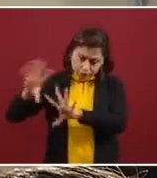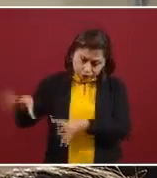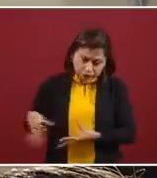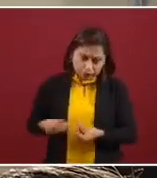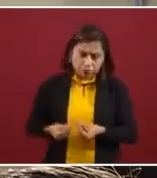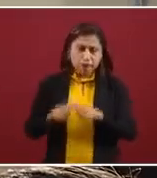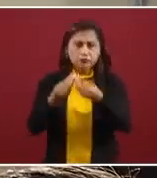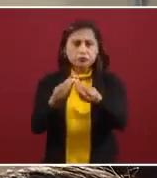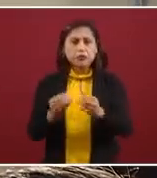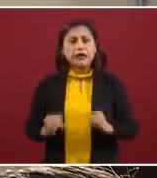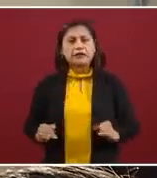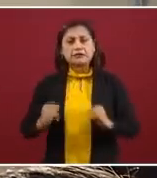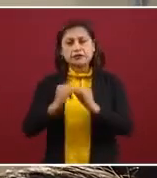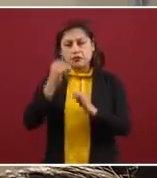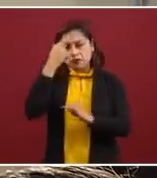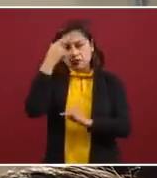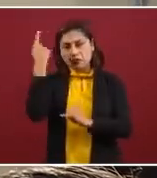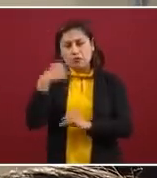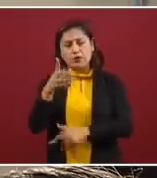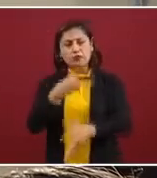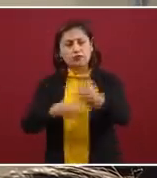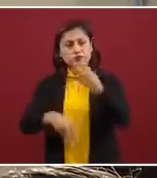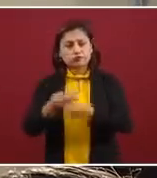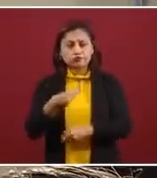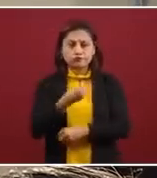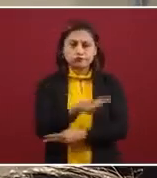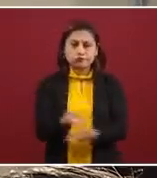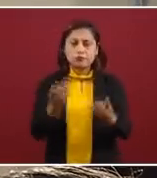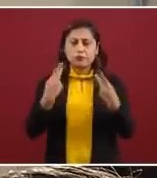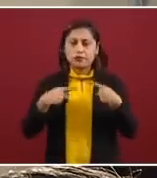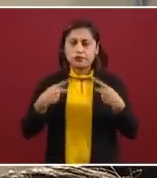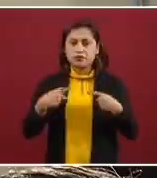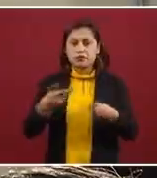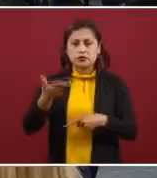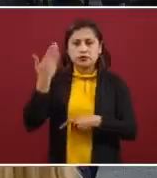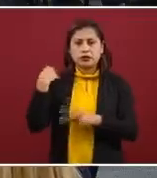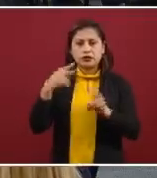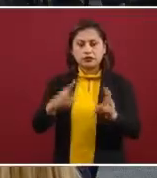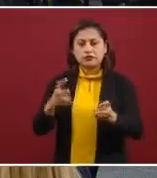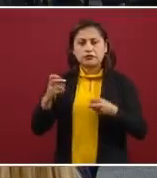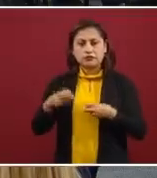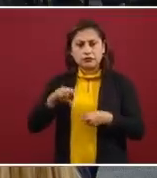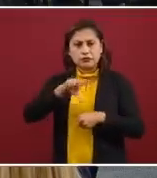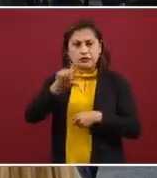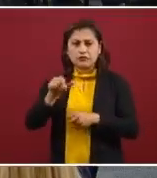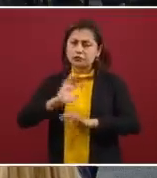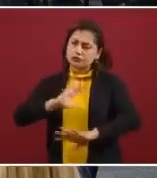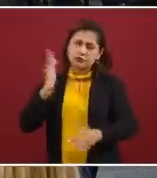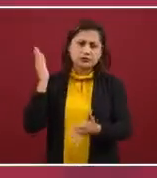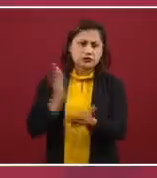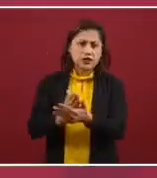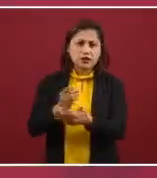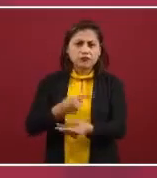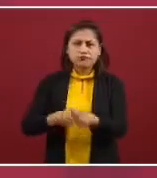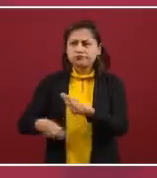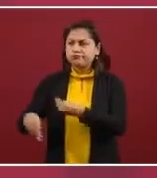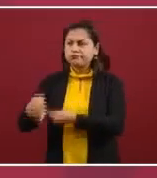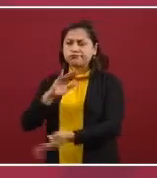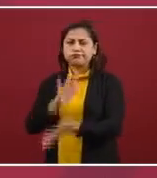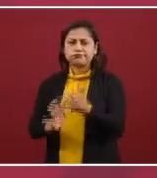robado y que así pueda cerrarse el ciclo que por sexenios nunca lo han hecho, señor presidente? Sí, es nuestro compromiso y lo estamos